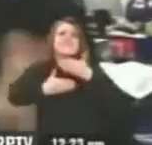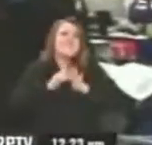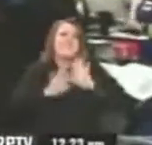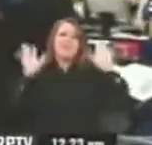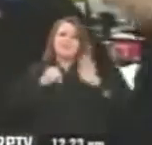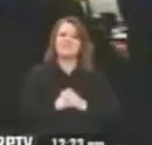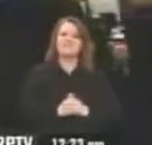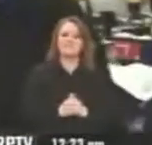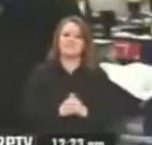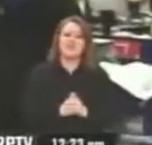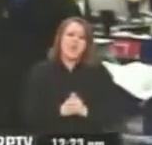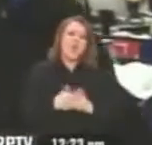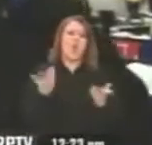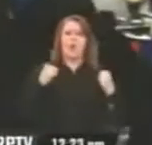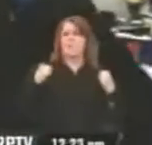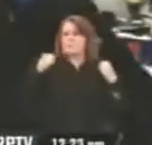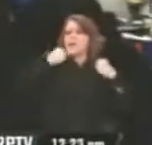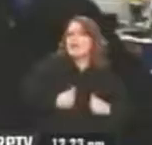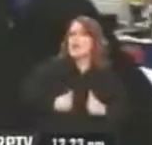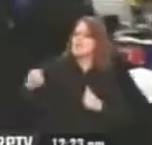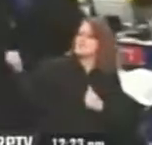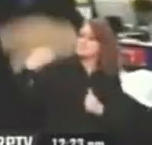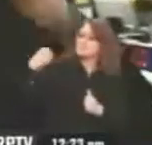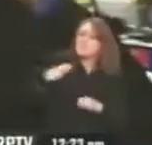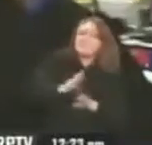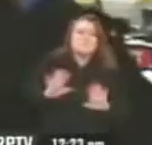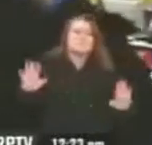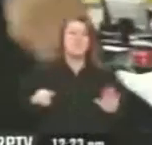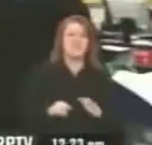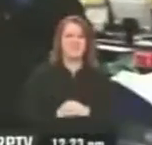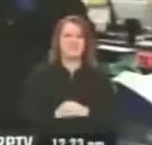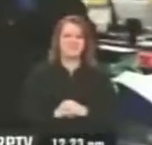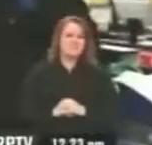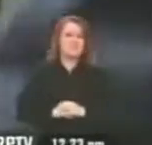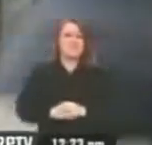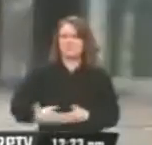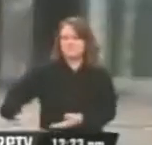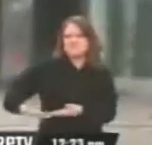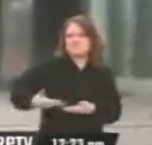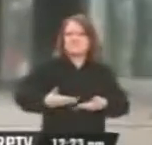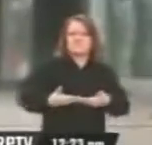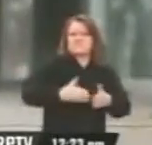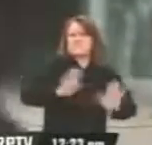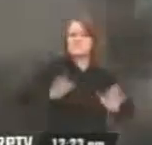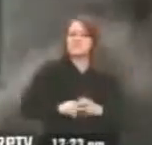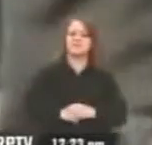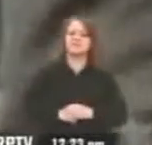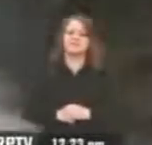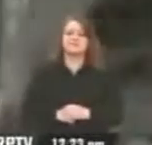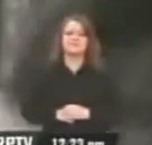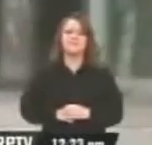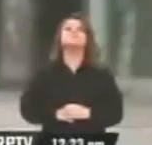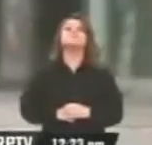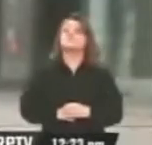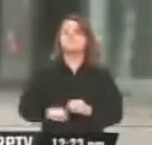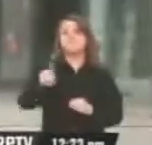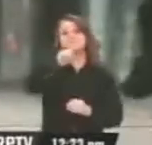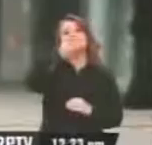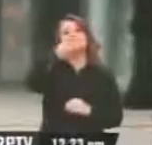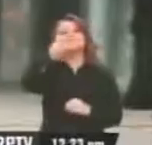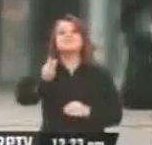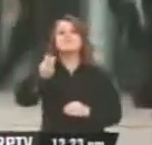bolsas de tela o me llevo una maleta o algo así. Básicamente, es más, trato de no pedir bolsas plásticas. Este impuesto, que se aplica en más